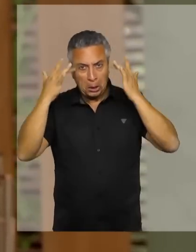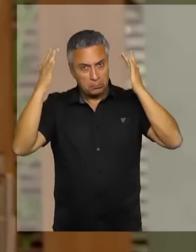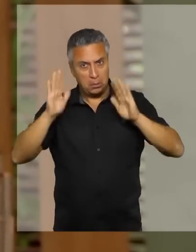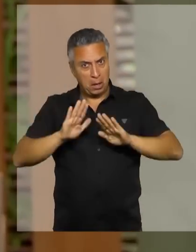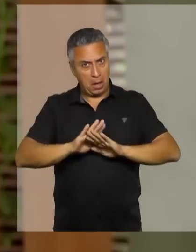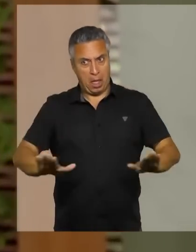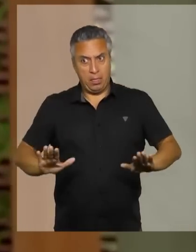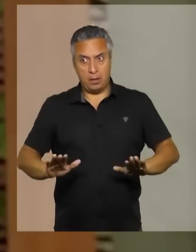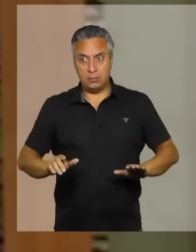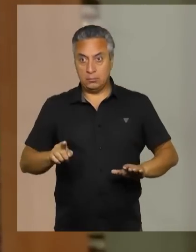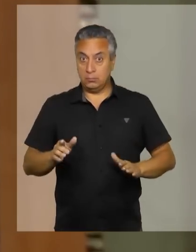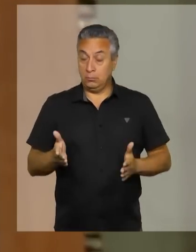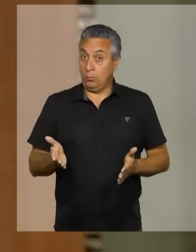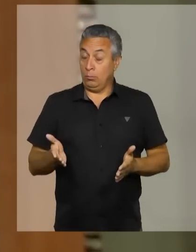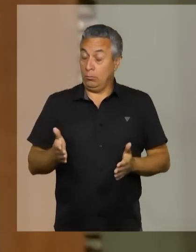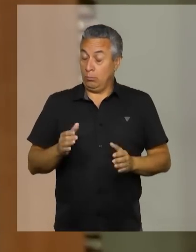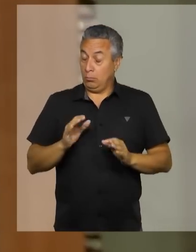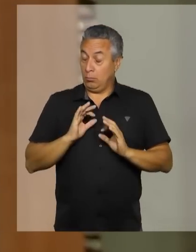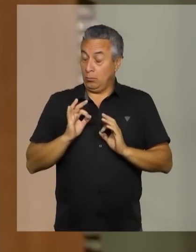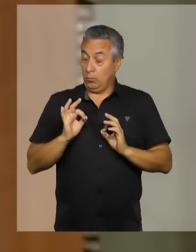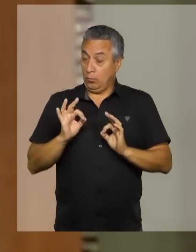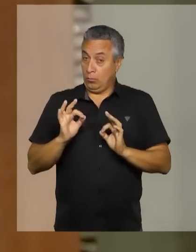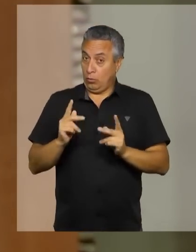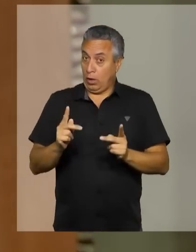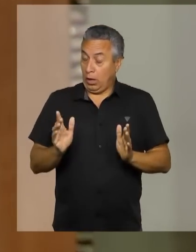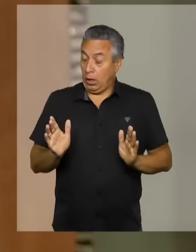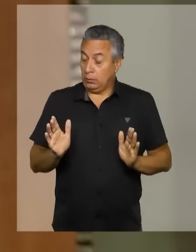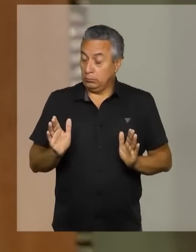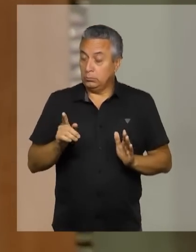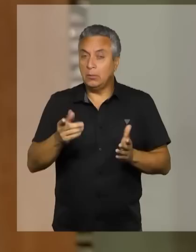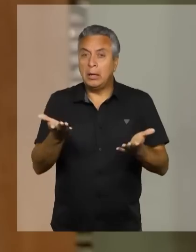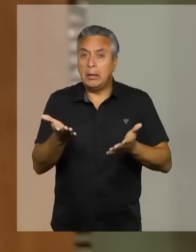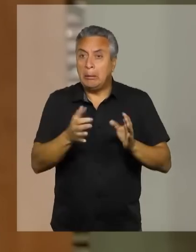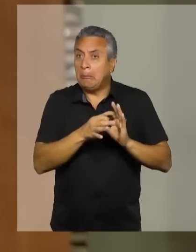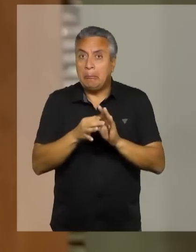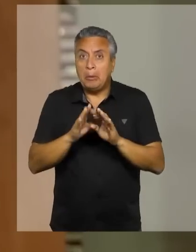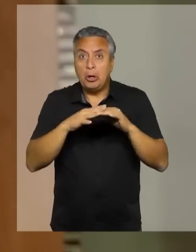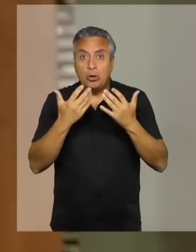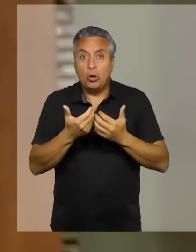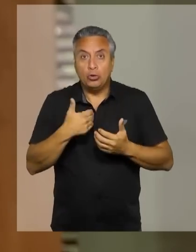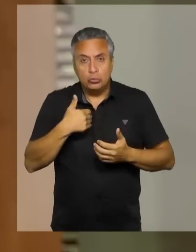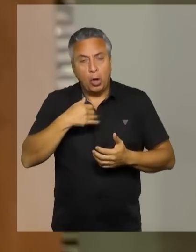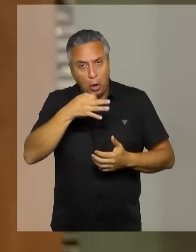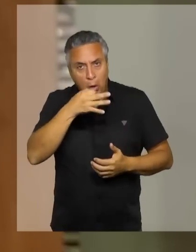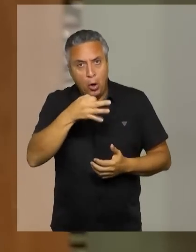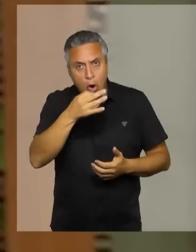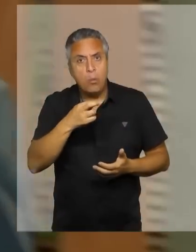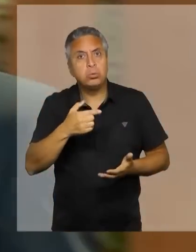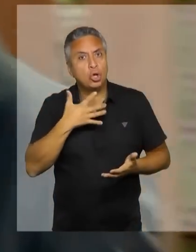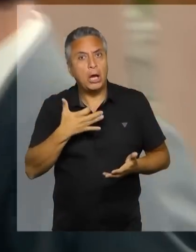Ok, ok. Bueno, tú tampoco me explicaste bien de qué se trataba todo. Yo te conté por qué lo hice.